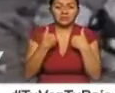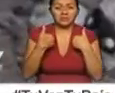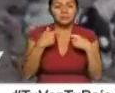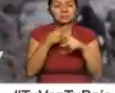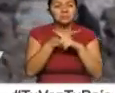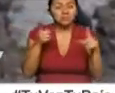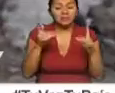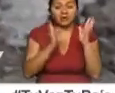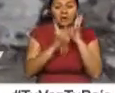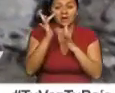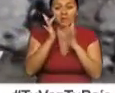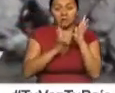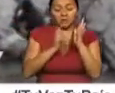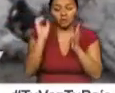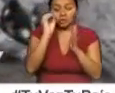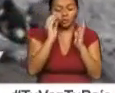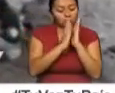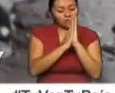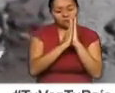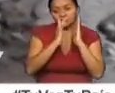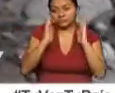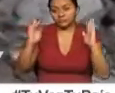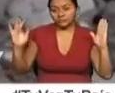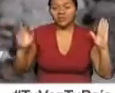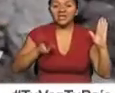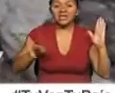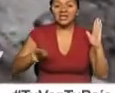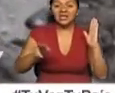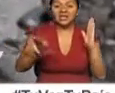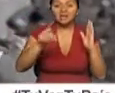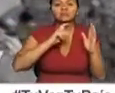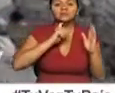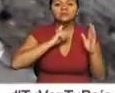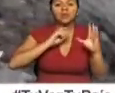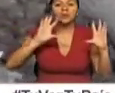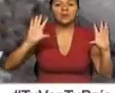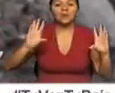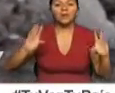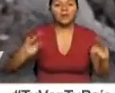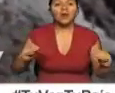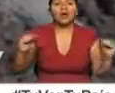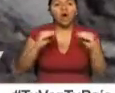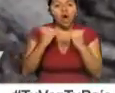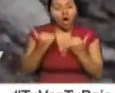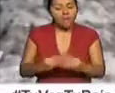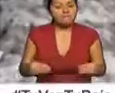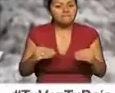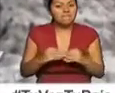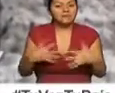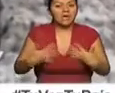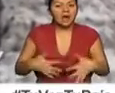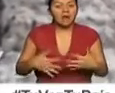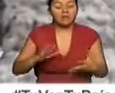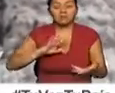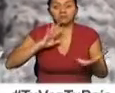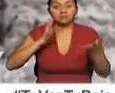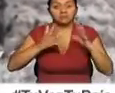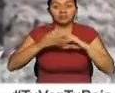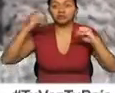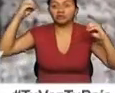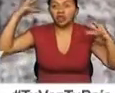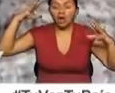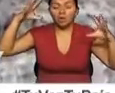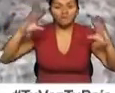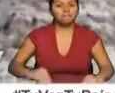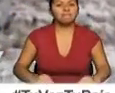abril y octubre, el río Pilcomayo se seca, un fenómeno cíclico que se ha agravado con el cambio climático y la deforestación.